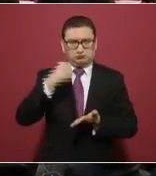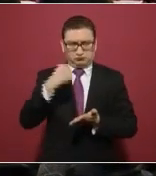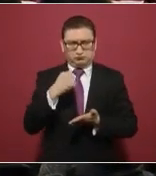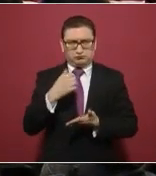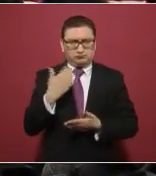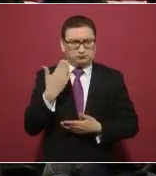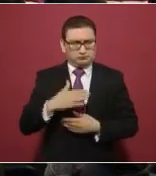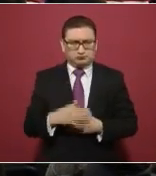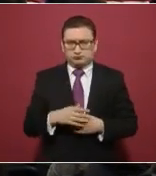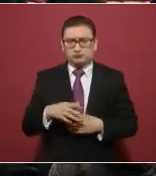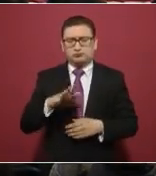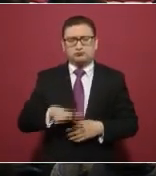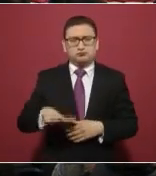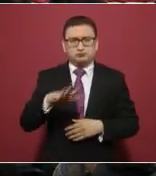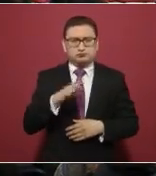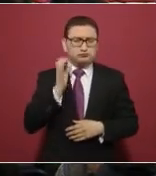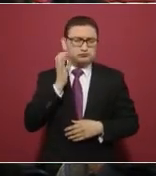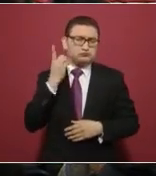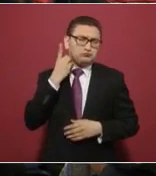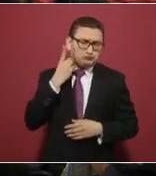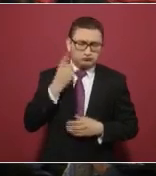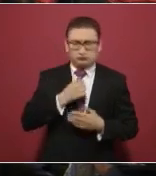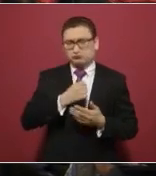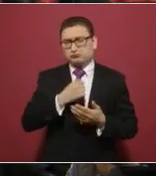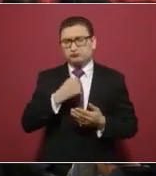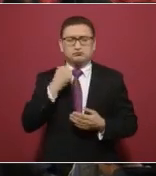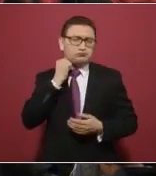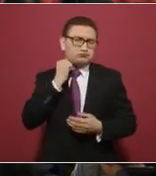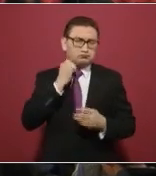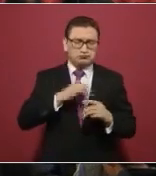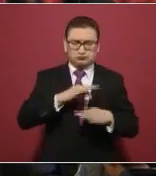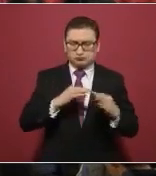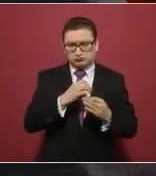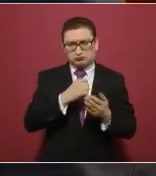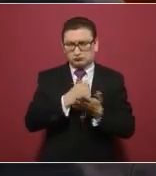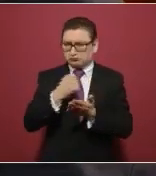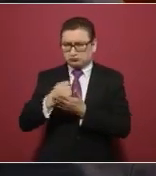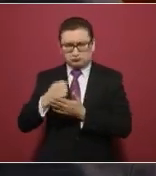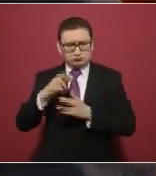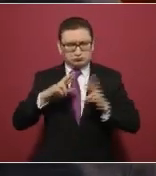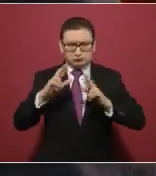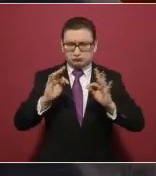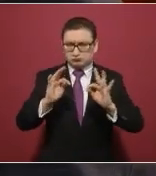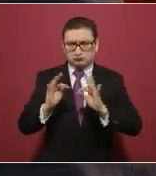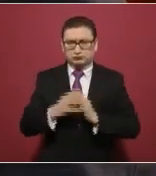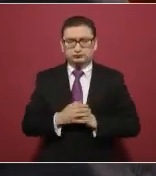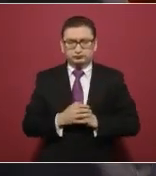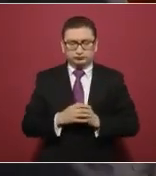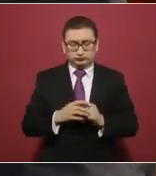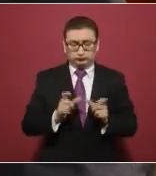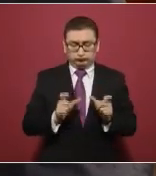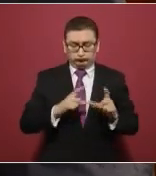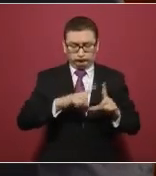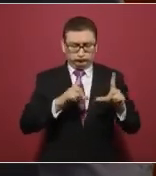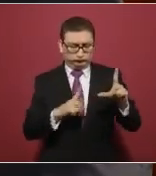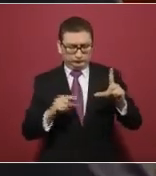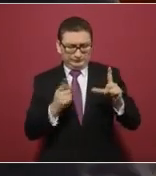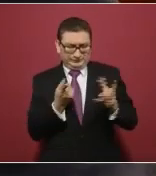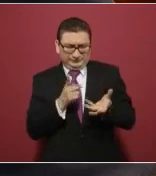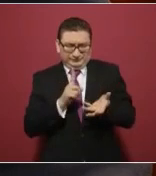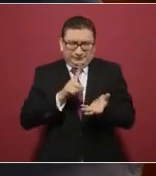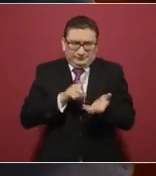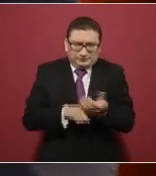fuerzas políticas en el Congreso, tiene que tener en su ADN, en su